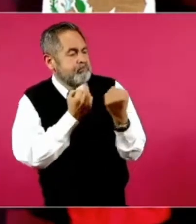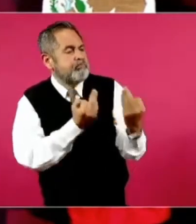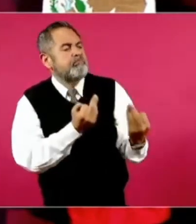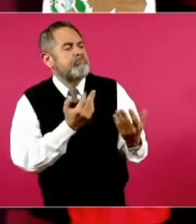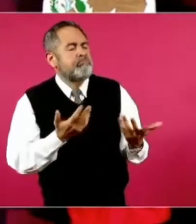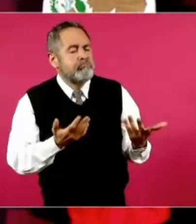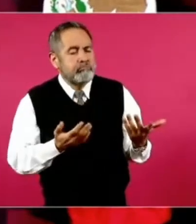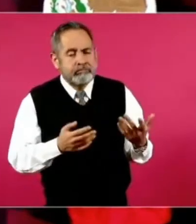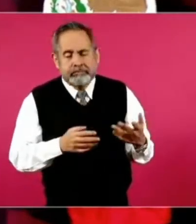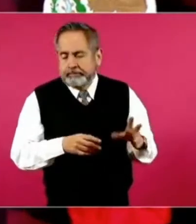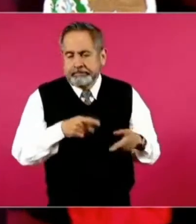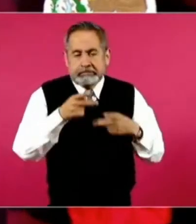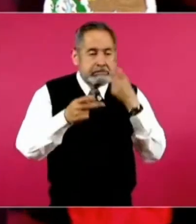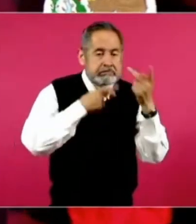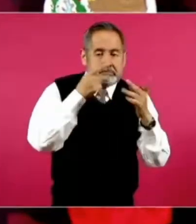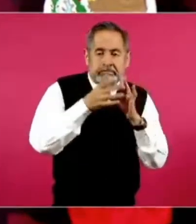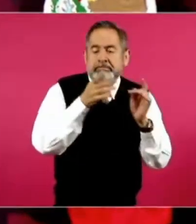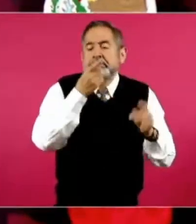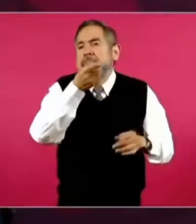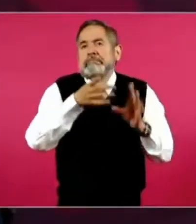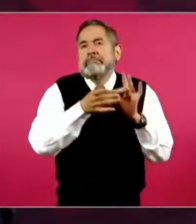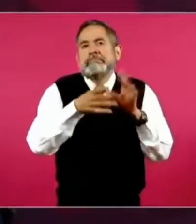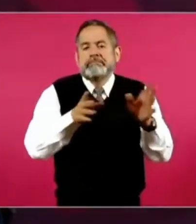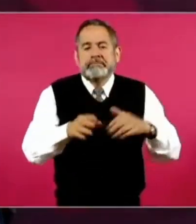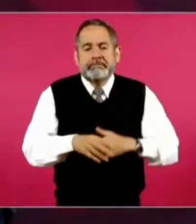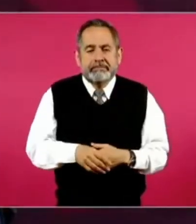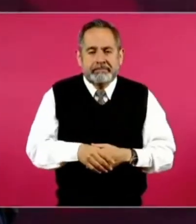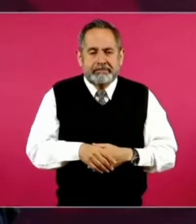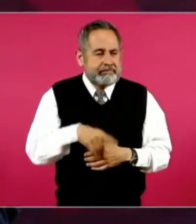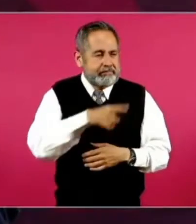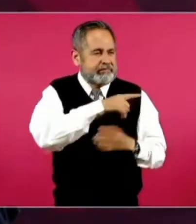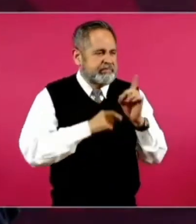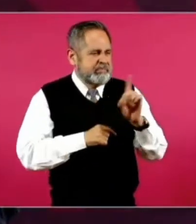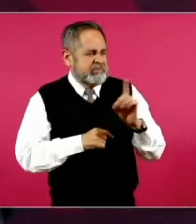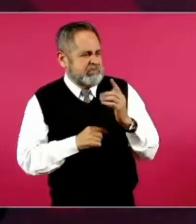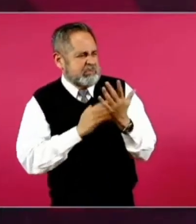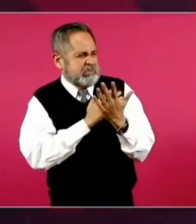que dicen también extrema derecha. No,